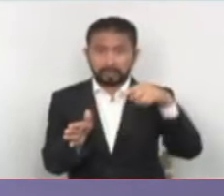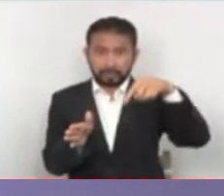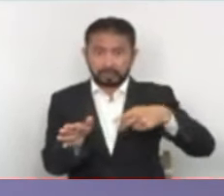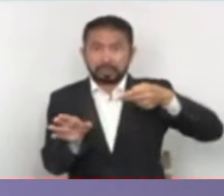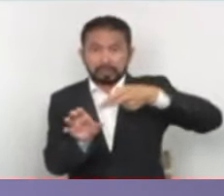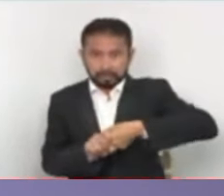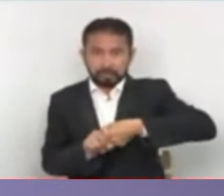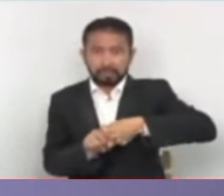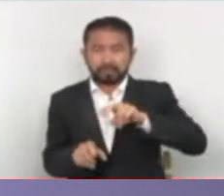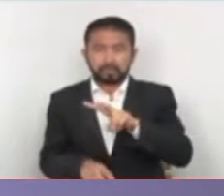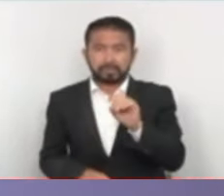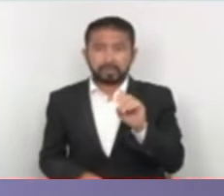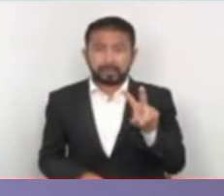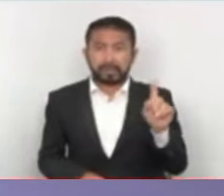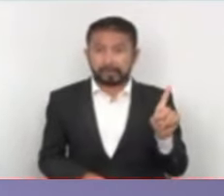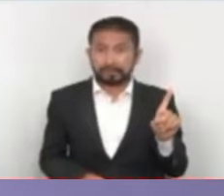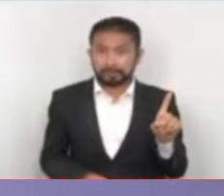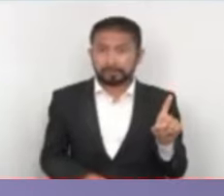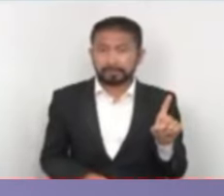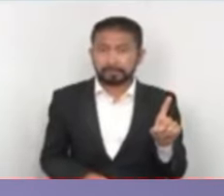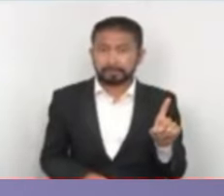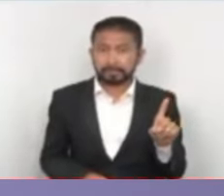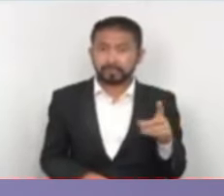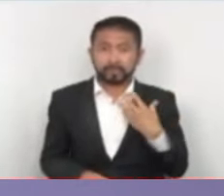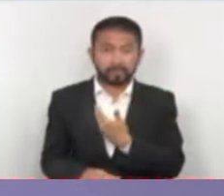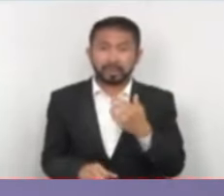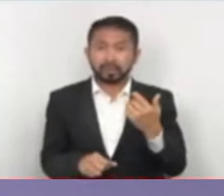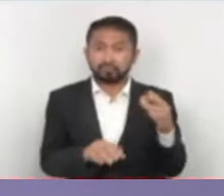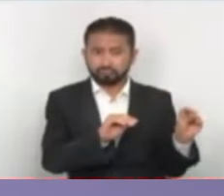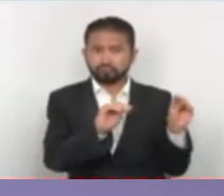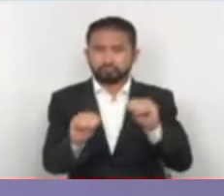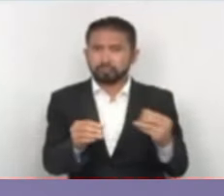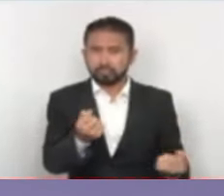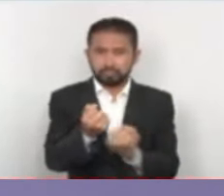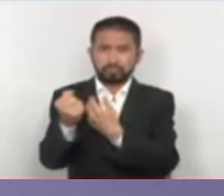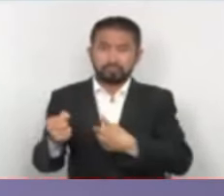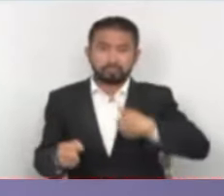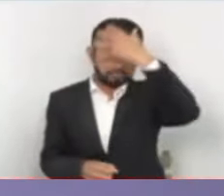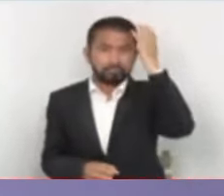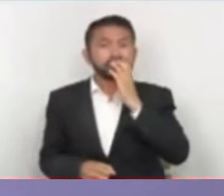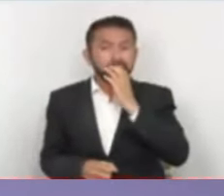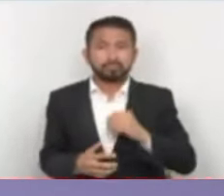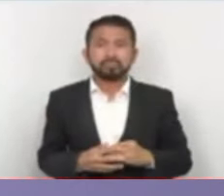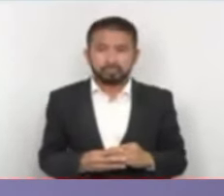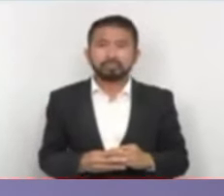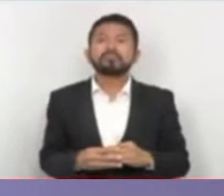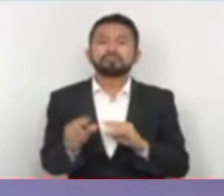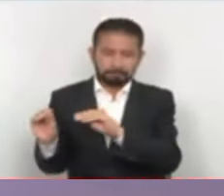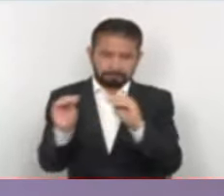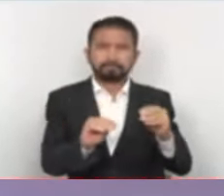aquí en el 2021, fue una promesa que quisimos que se cumpliera, y se